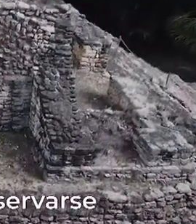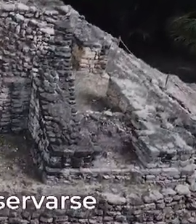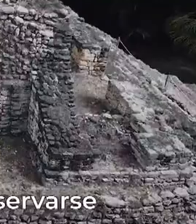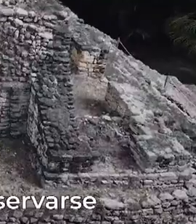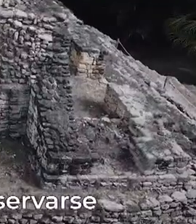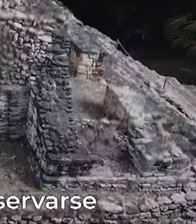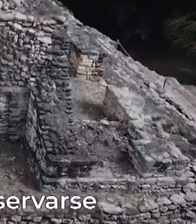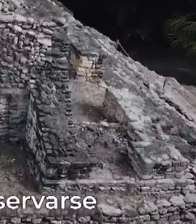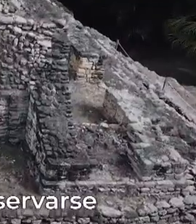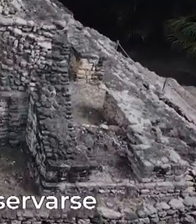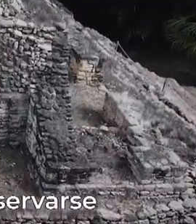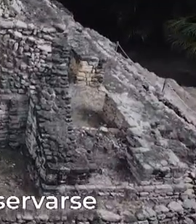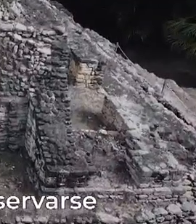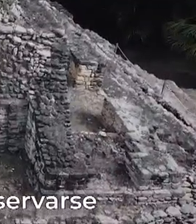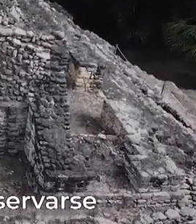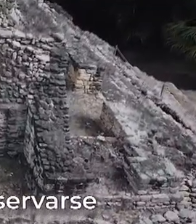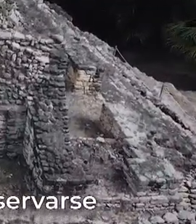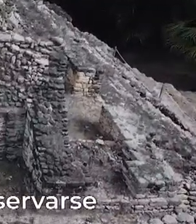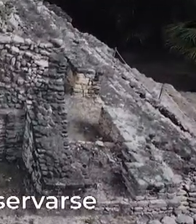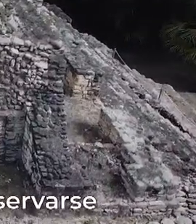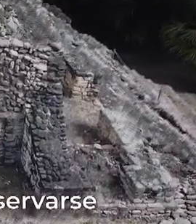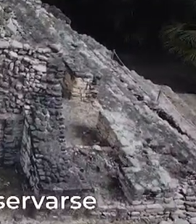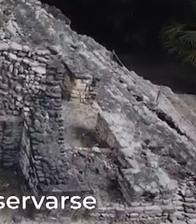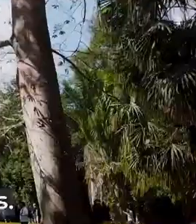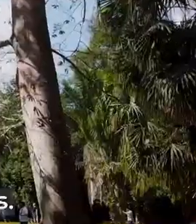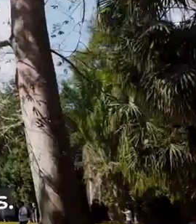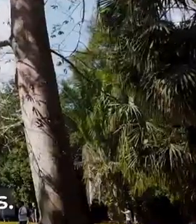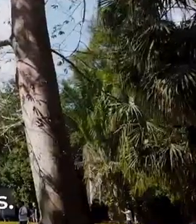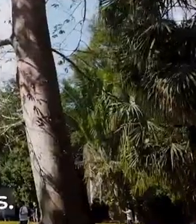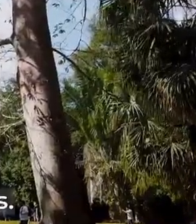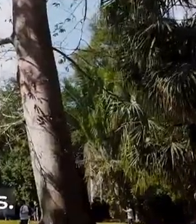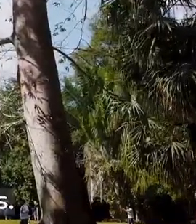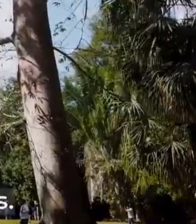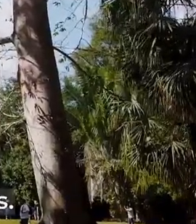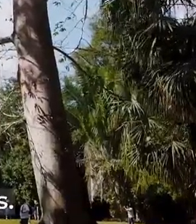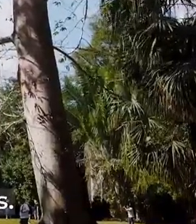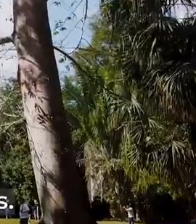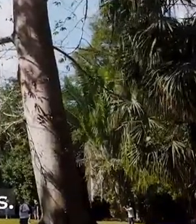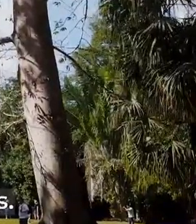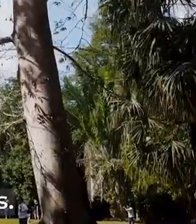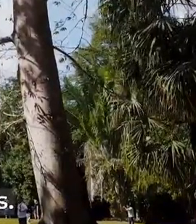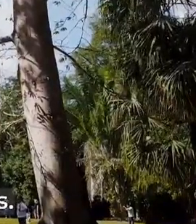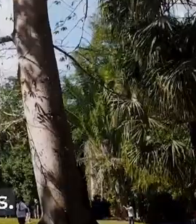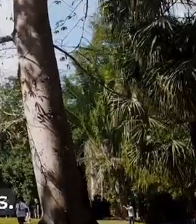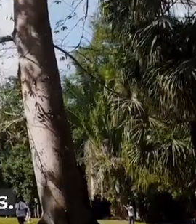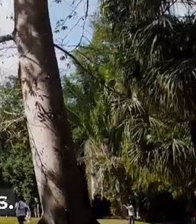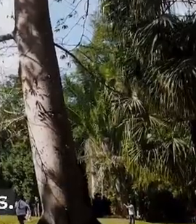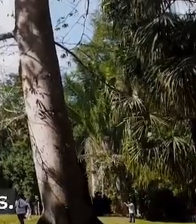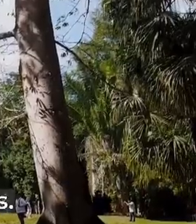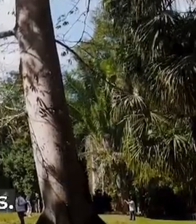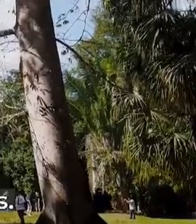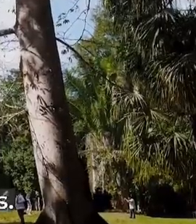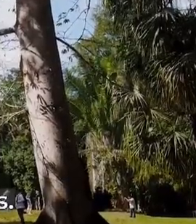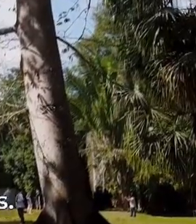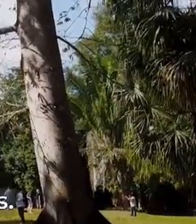y remodelaciones sucesivas, como puede observarse en el conjunto de los edificios gemelos.